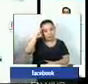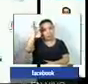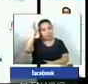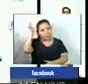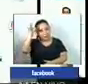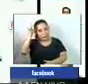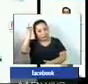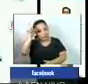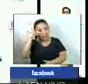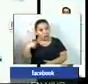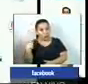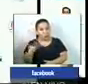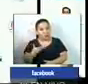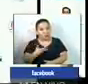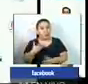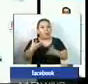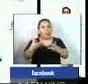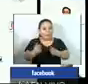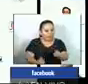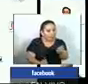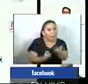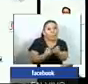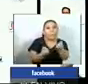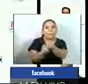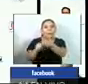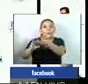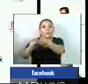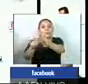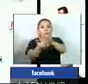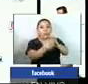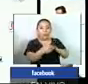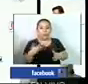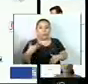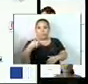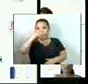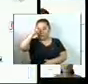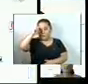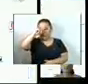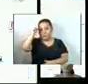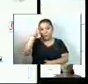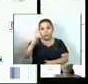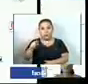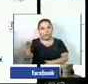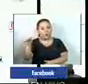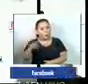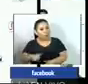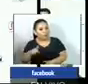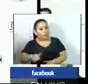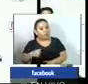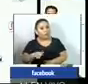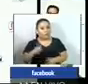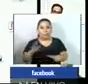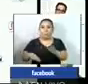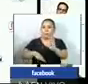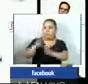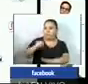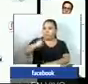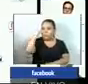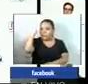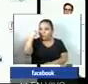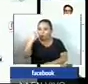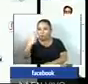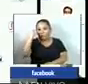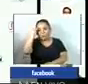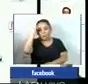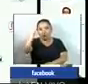siempre ser un buen vecino y apoyar a las comunidades en donde operamos y pues uno de nuestros principales pilares en